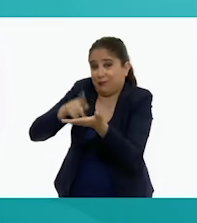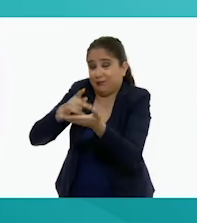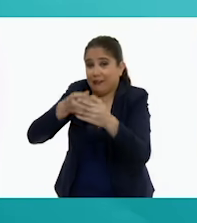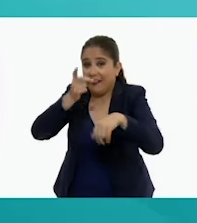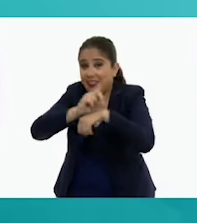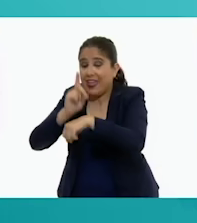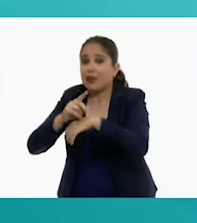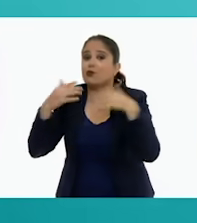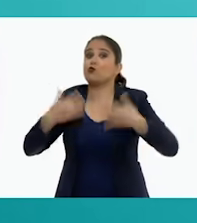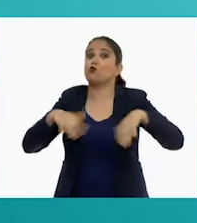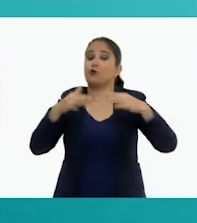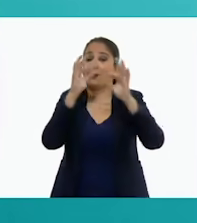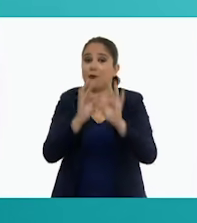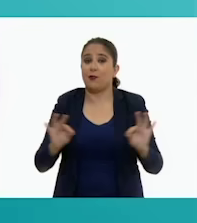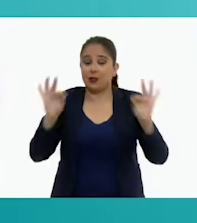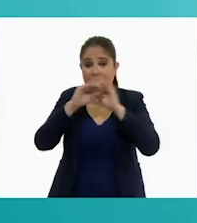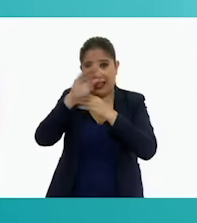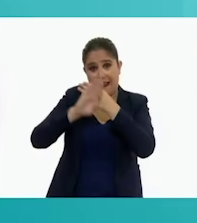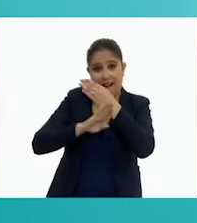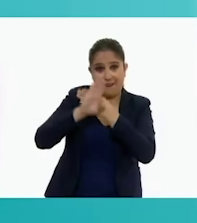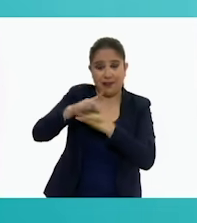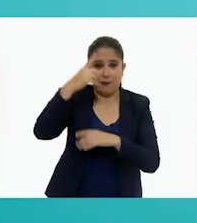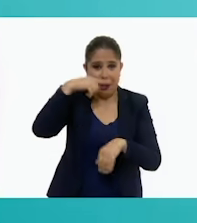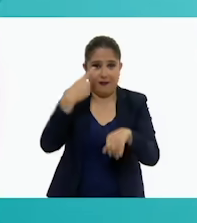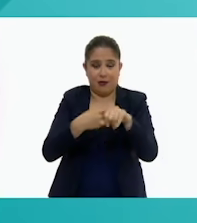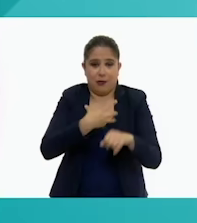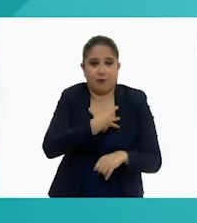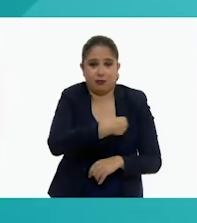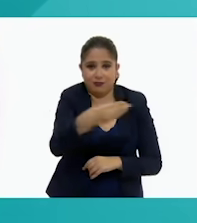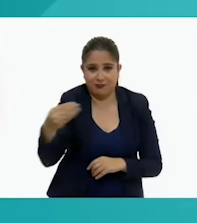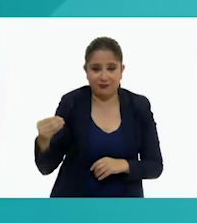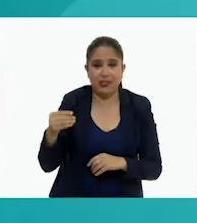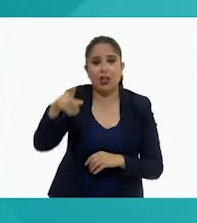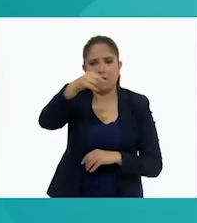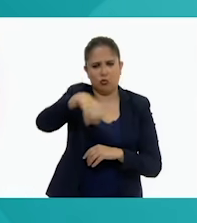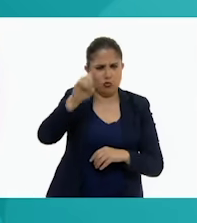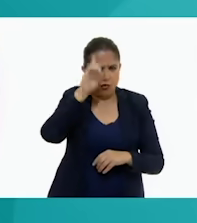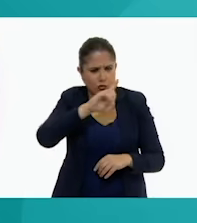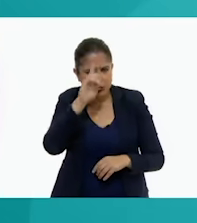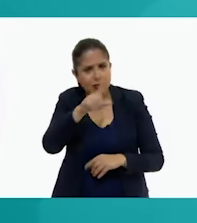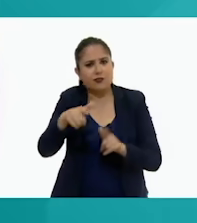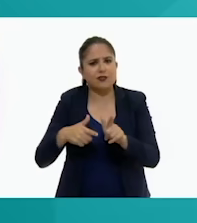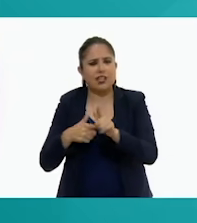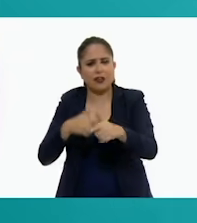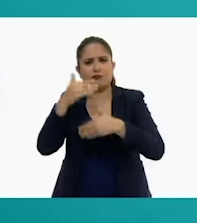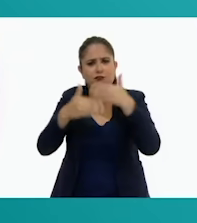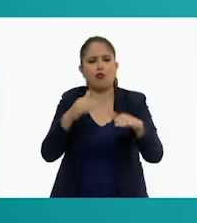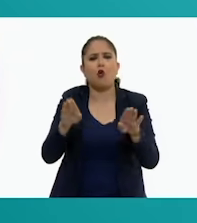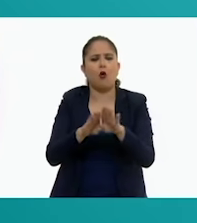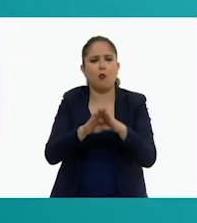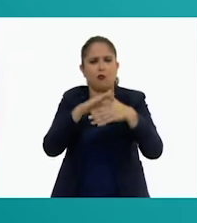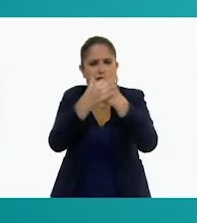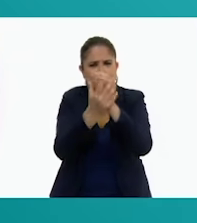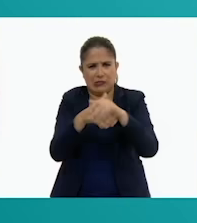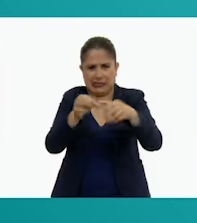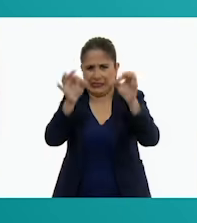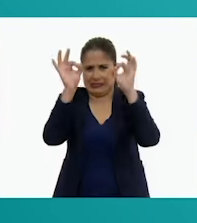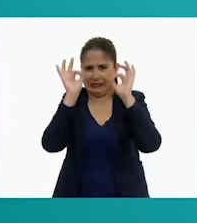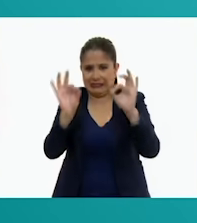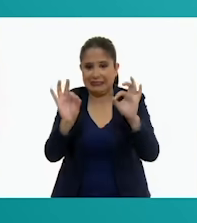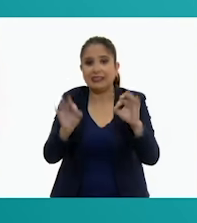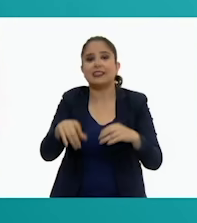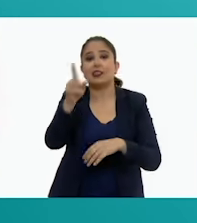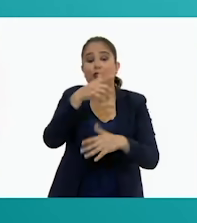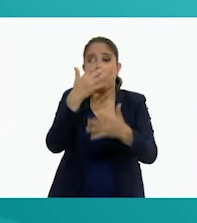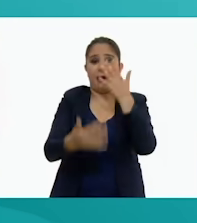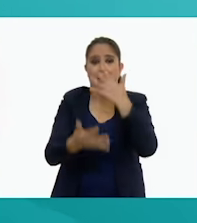es importante para prevenir cualquier enfermedad. Sigue estos pasos para hacerlo correctamente. Moja tus